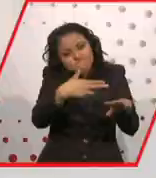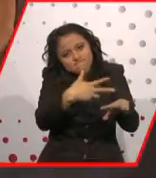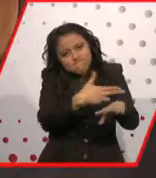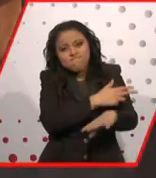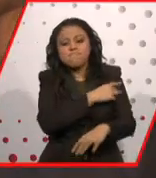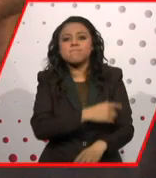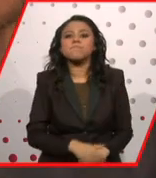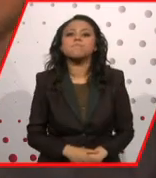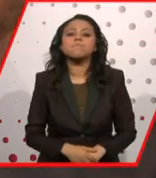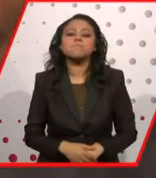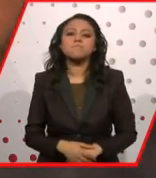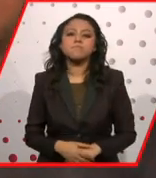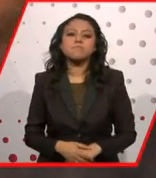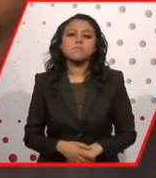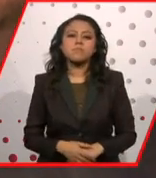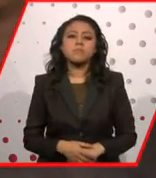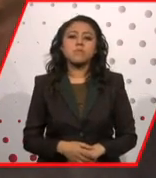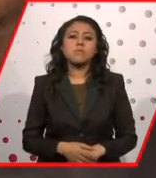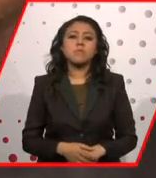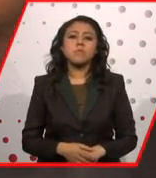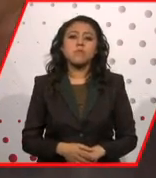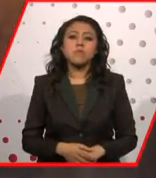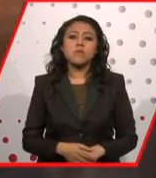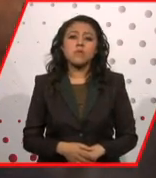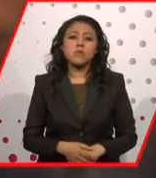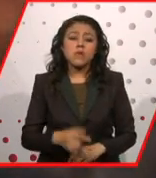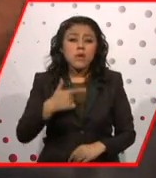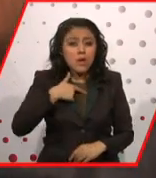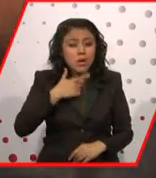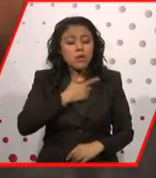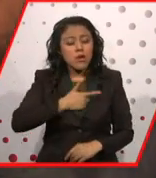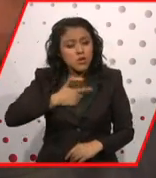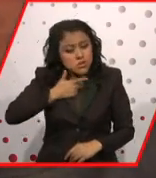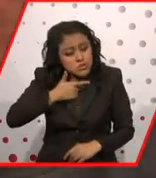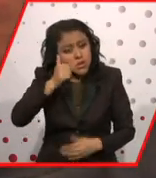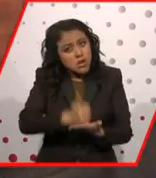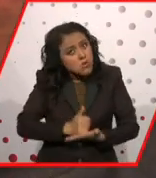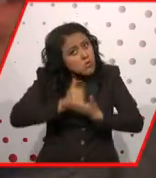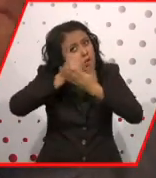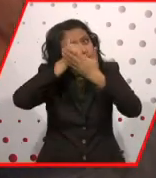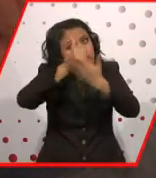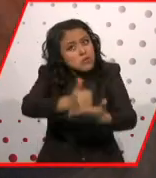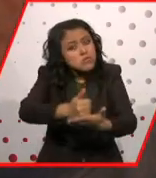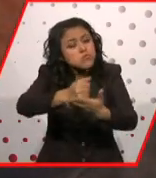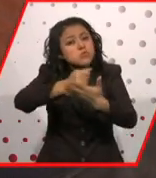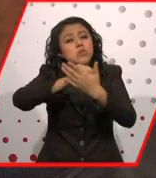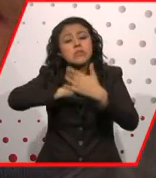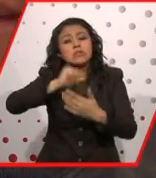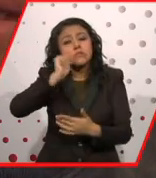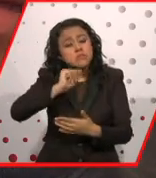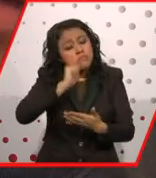manera, aunque sea con poco, me ha gustado cooperar, ayudar.